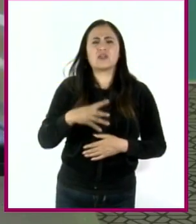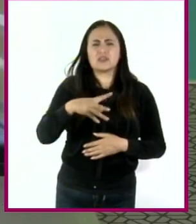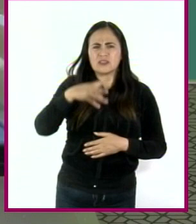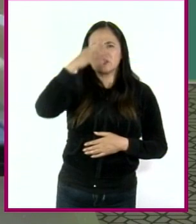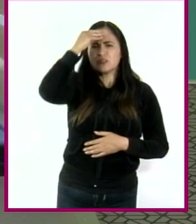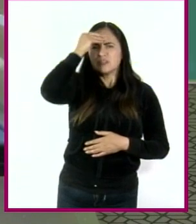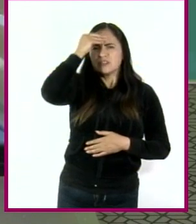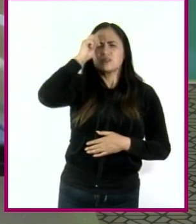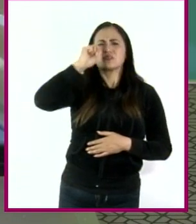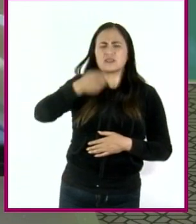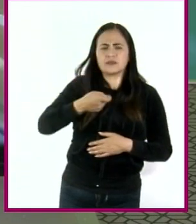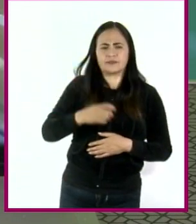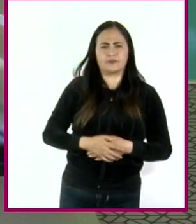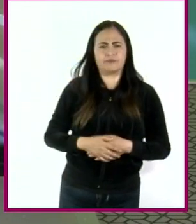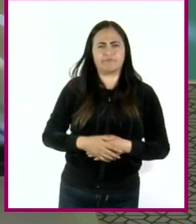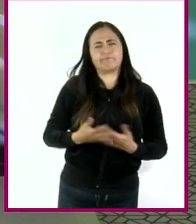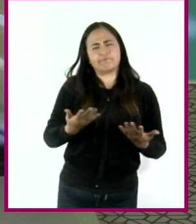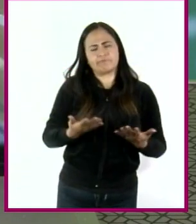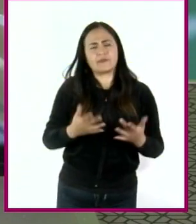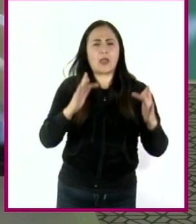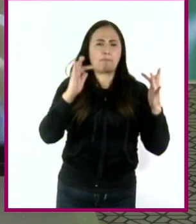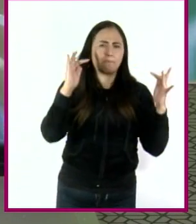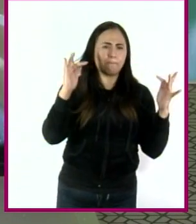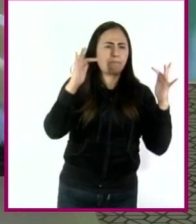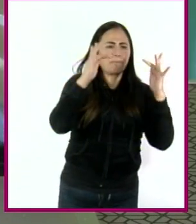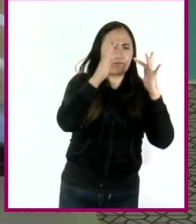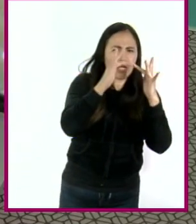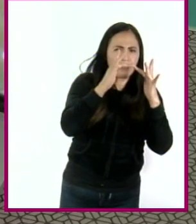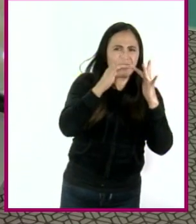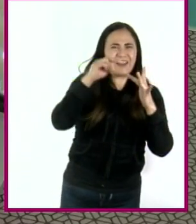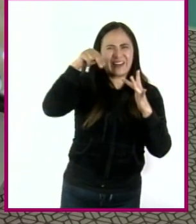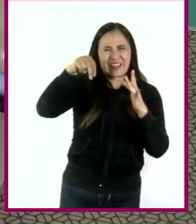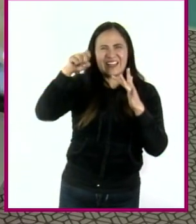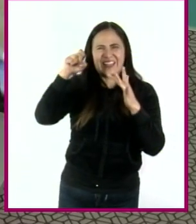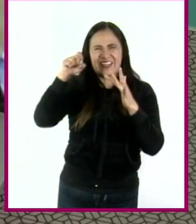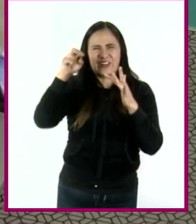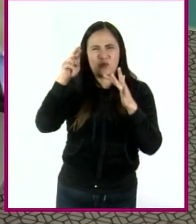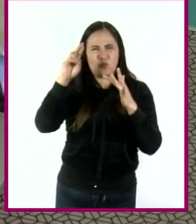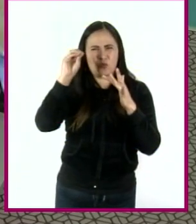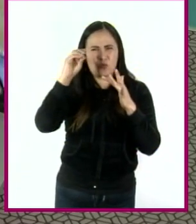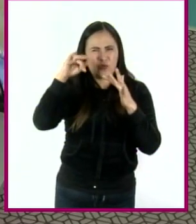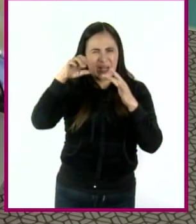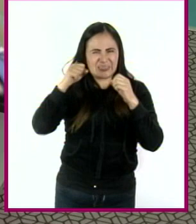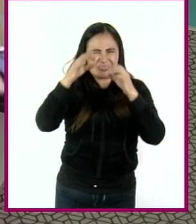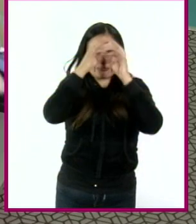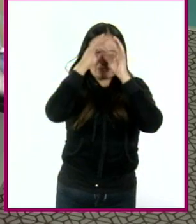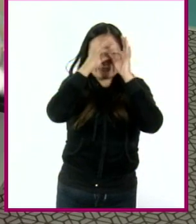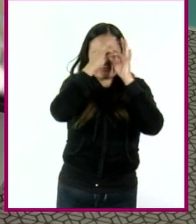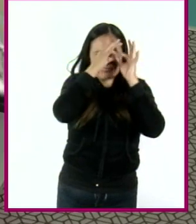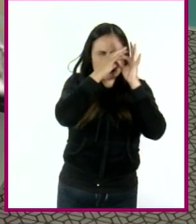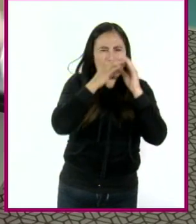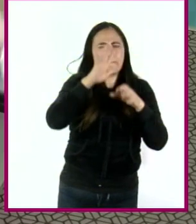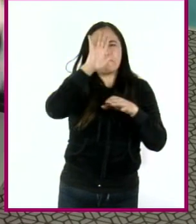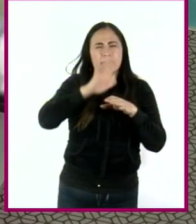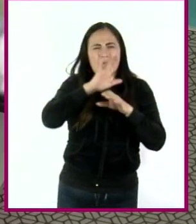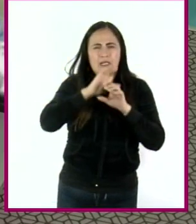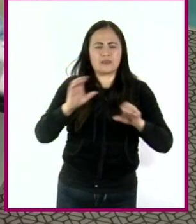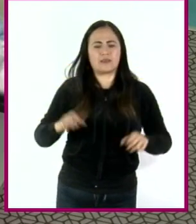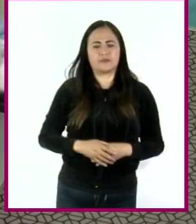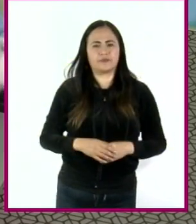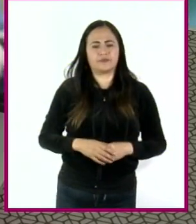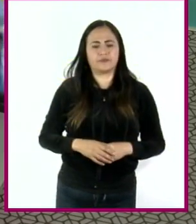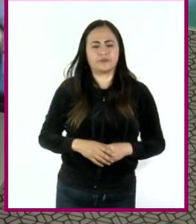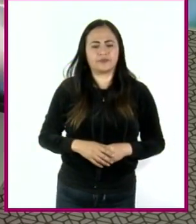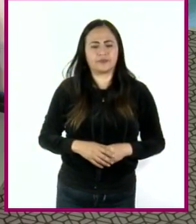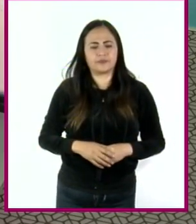Básicamente, establecer una conexión entre las neuronas. Nacemos como con un hardware, como con una